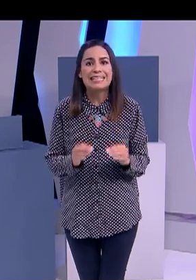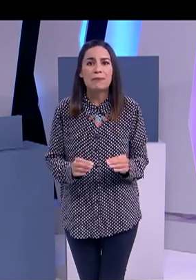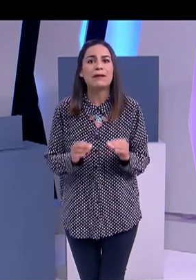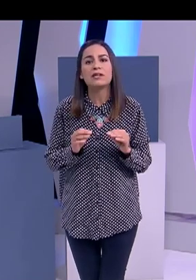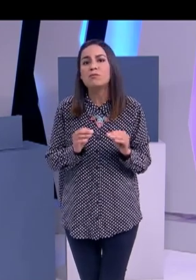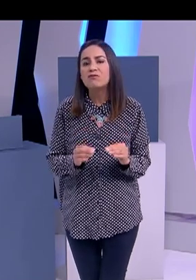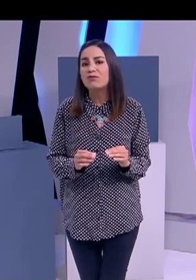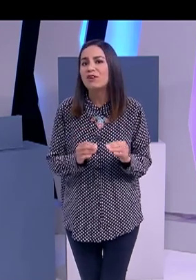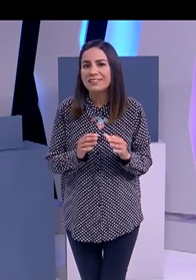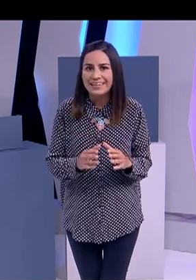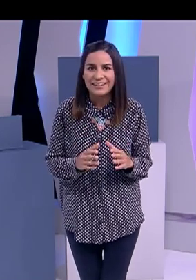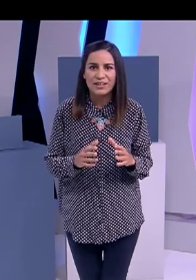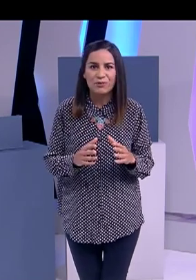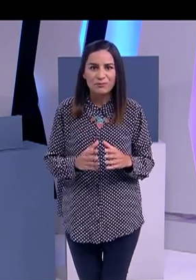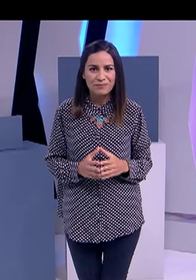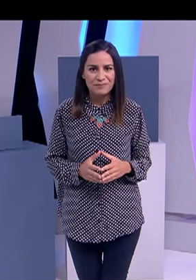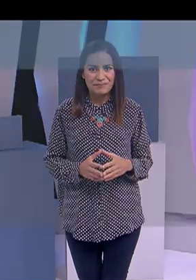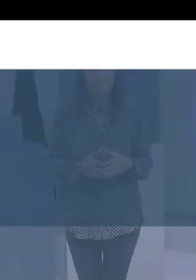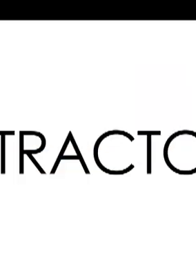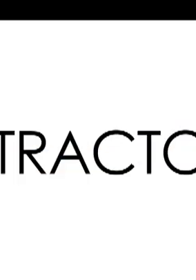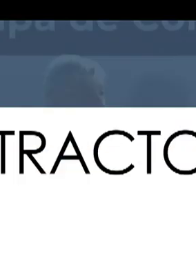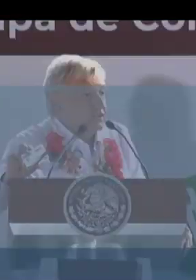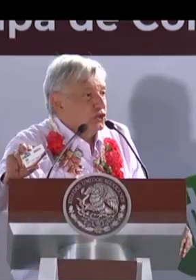discapacidad en Tlapa de Comonfort, Guerrero.